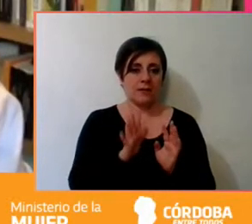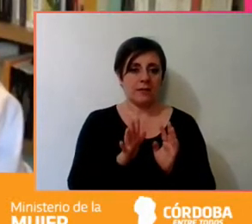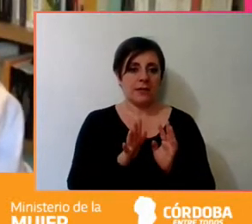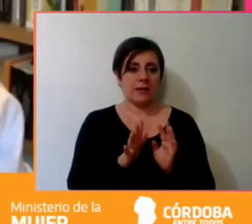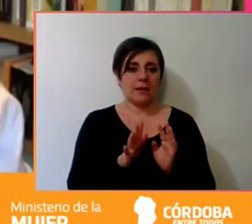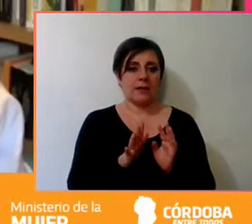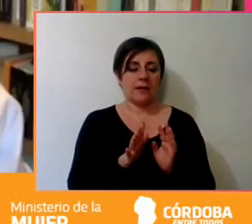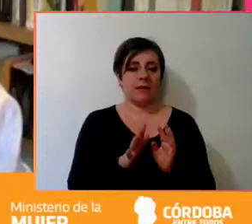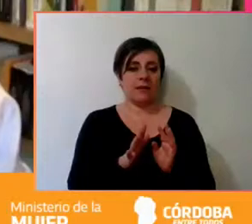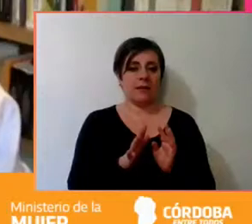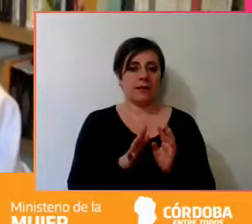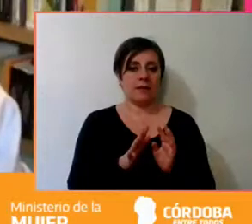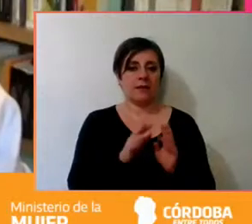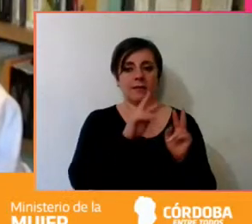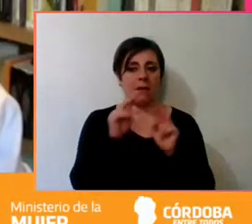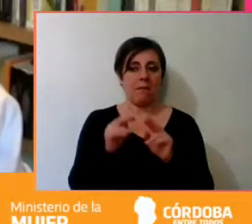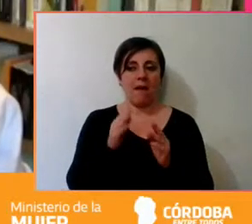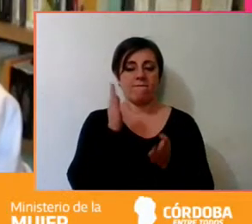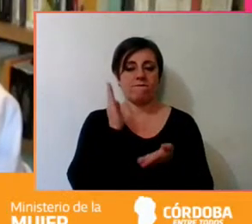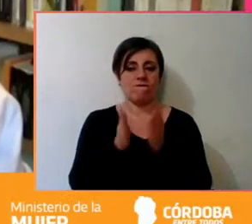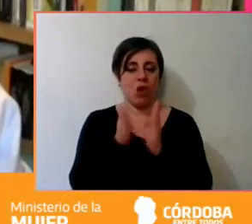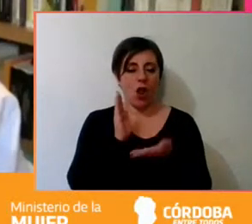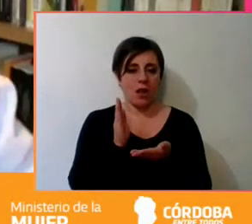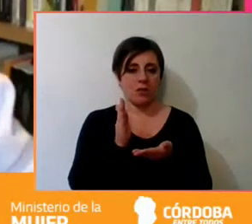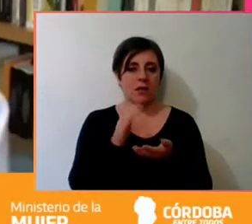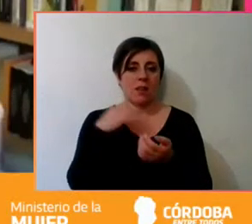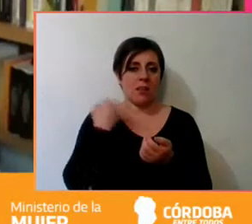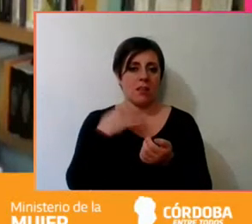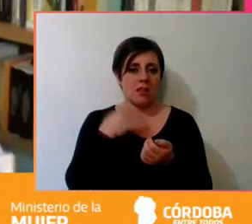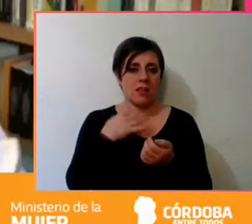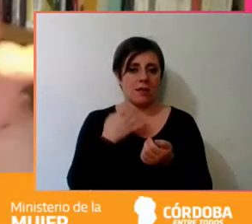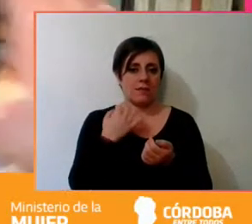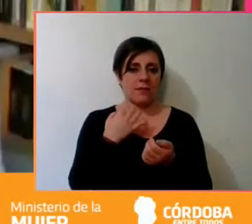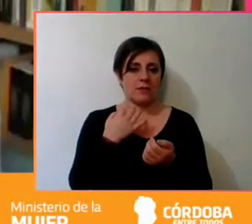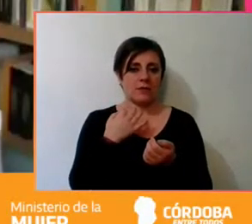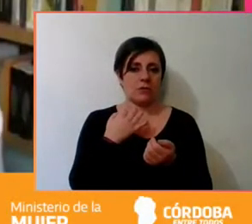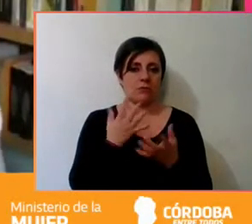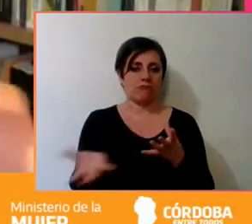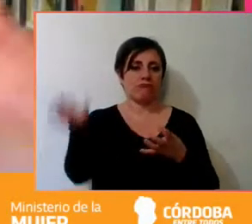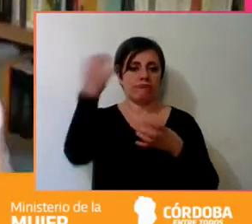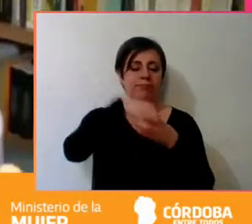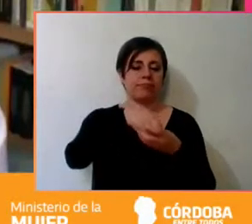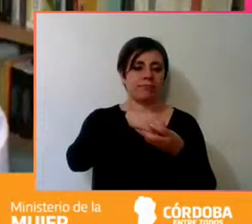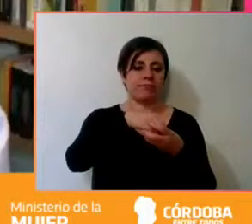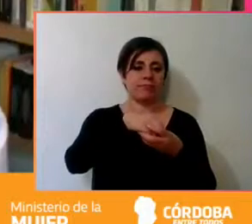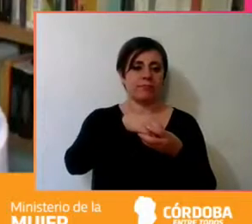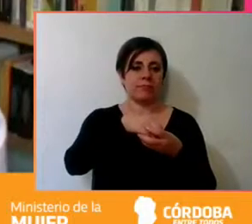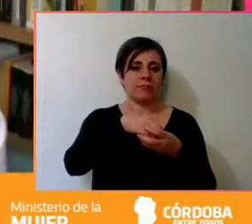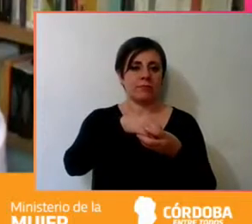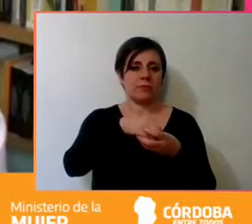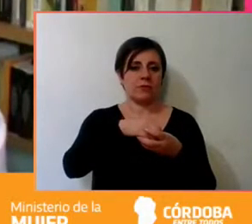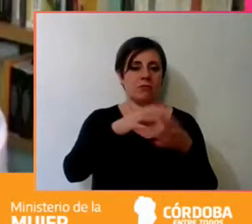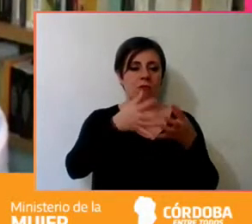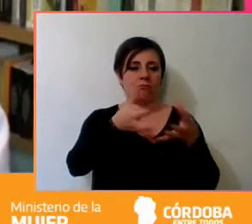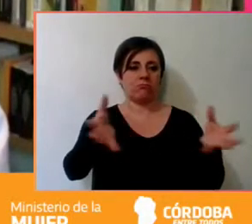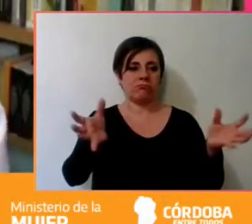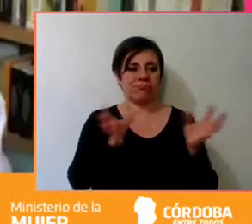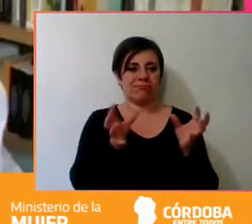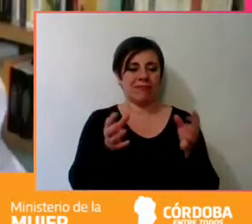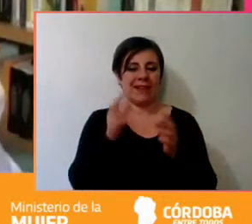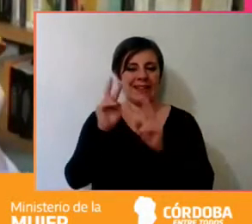agenda de la violencia tiene que ser subsumida dentro de un esquema mucho más integral,